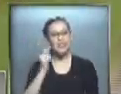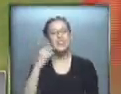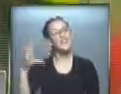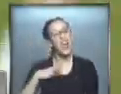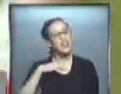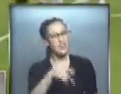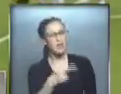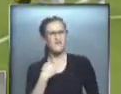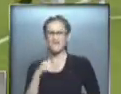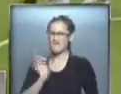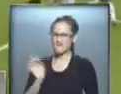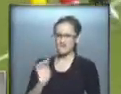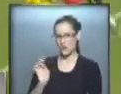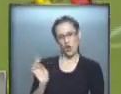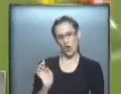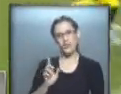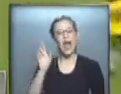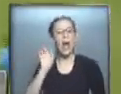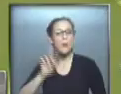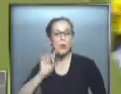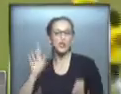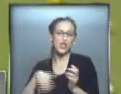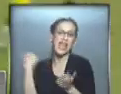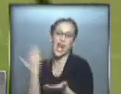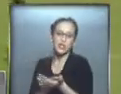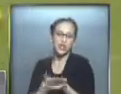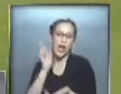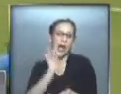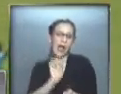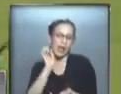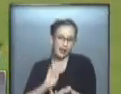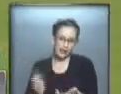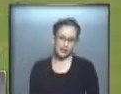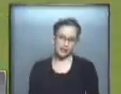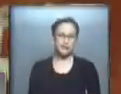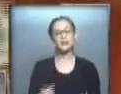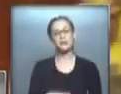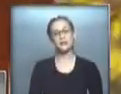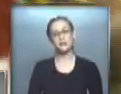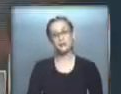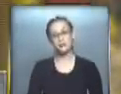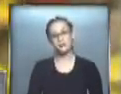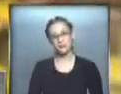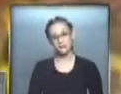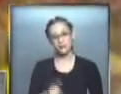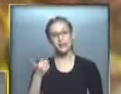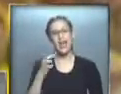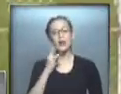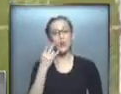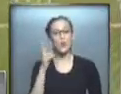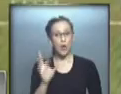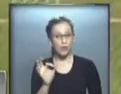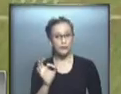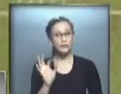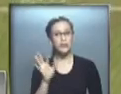no lo tocan se deja caer el capitán chileno lo cierto es que tras esa falta arturo vidal a los 18